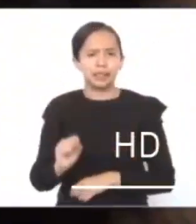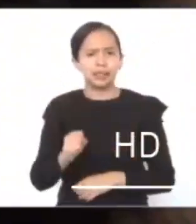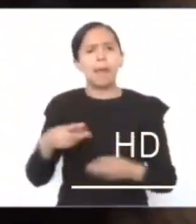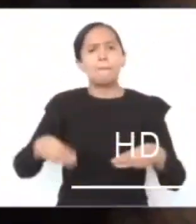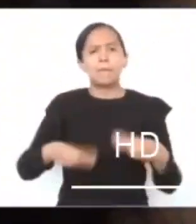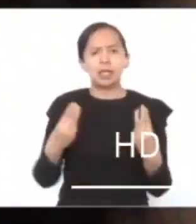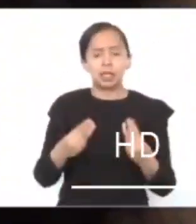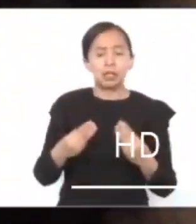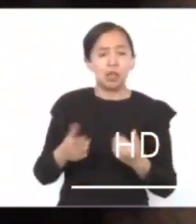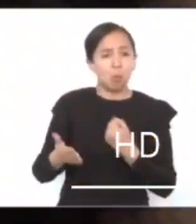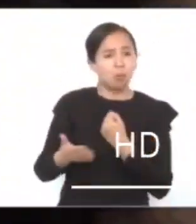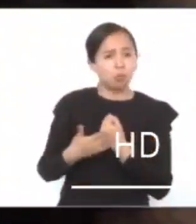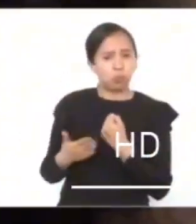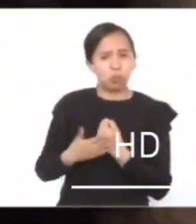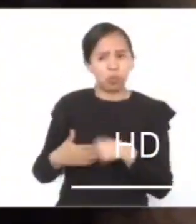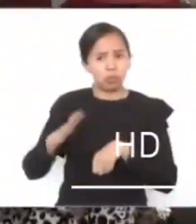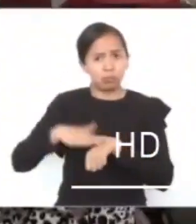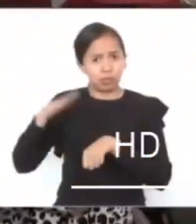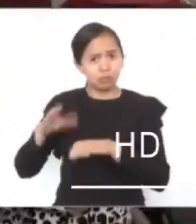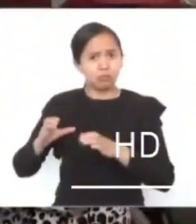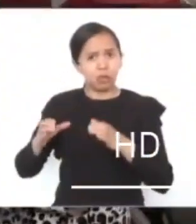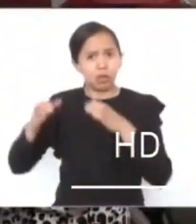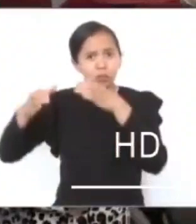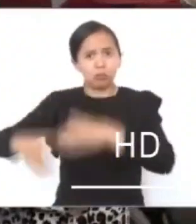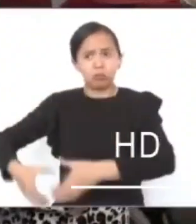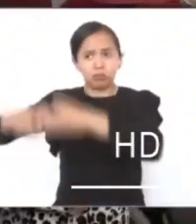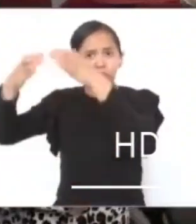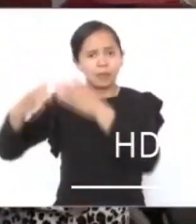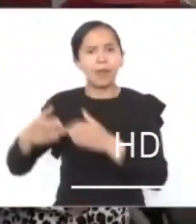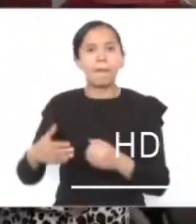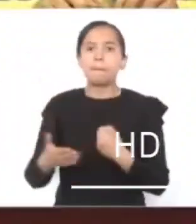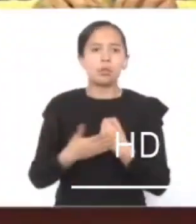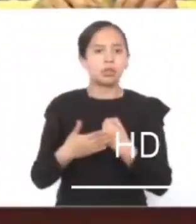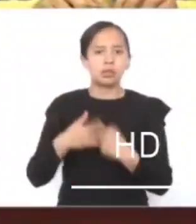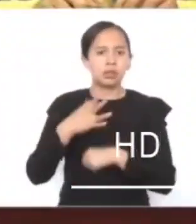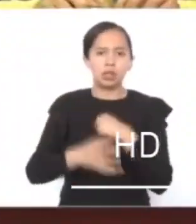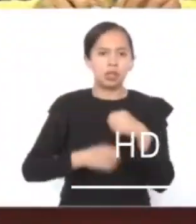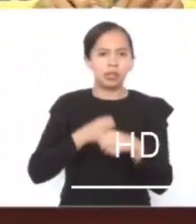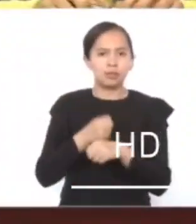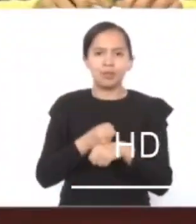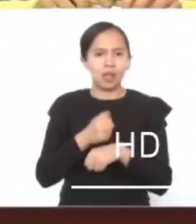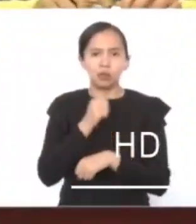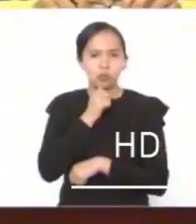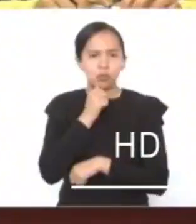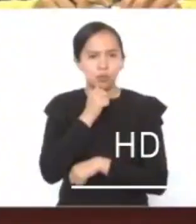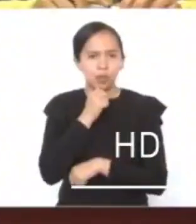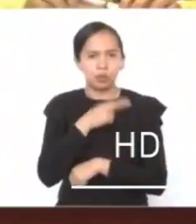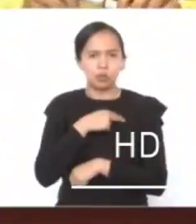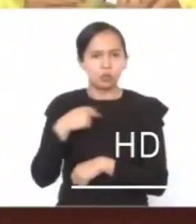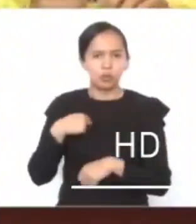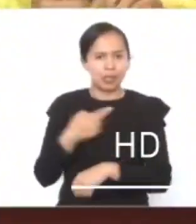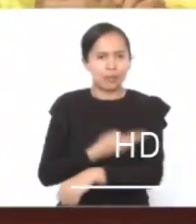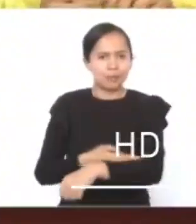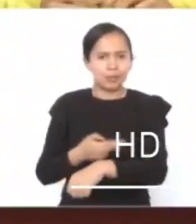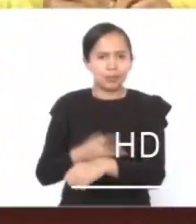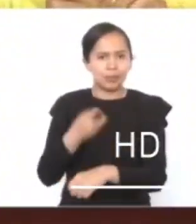si tienen previsto en algunas otras partes. En lo que resta del año no, es un asunto que estamos programando para el siguiente año. En este año ya no